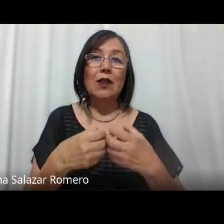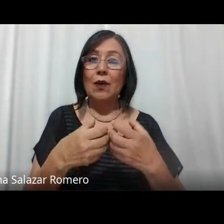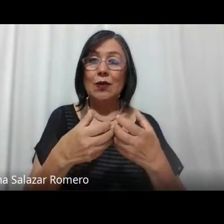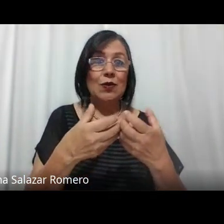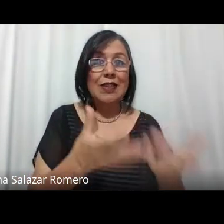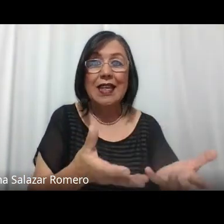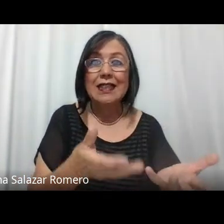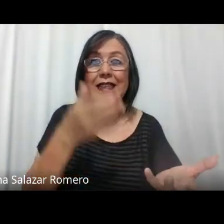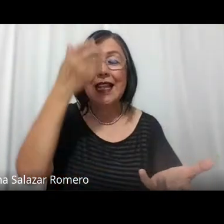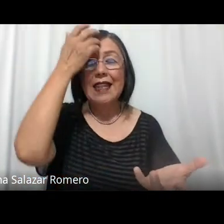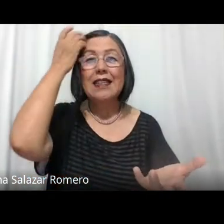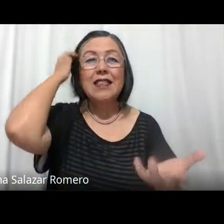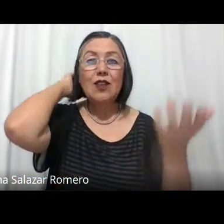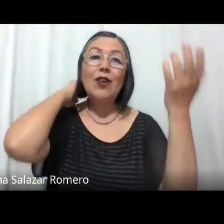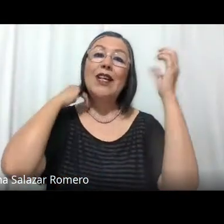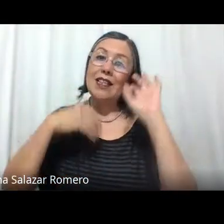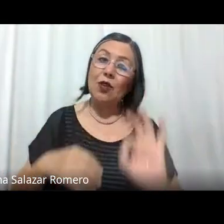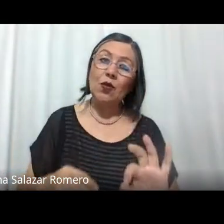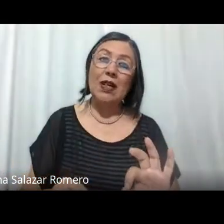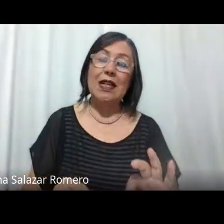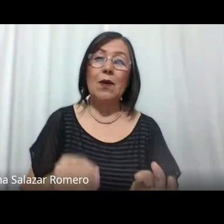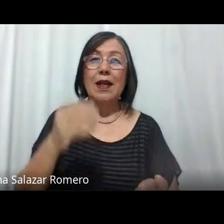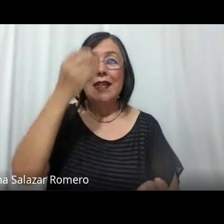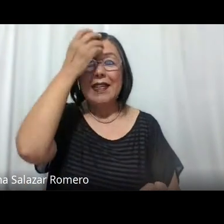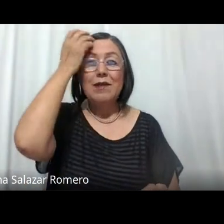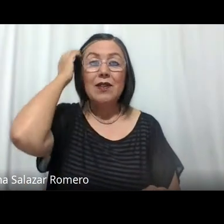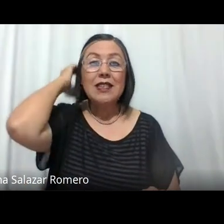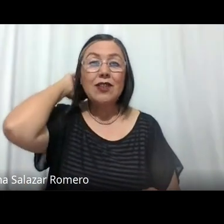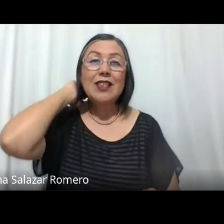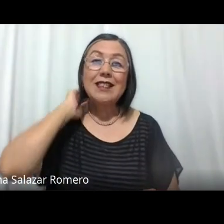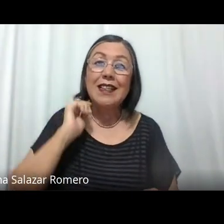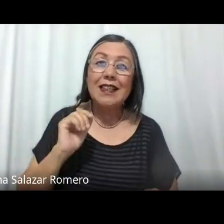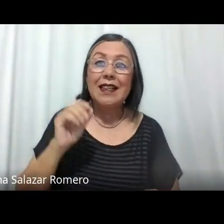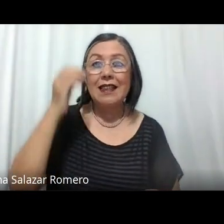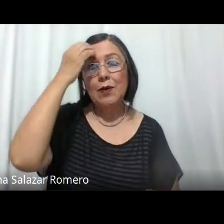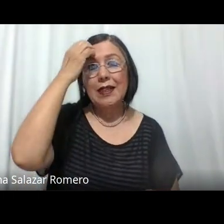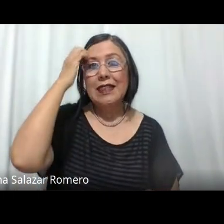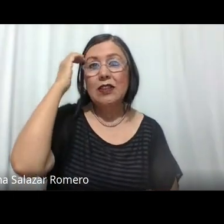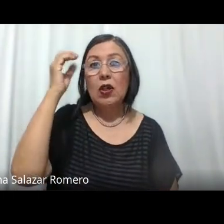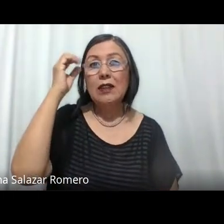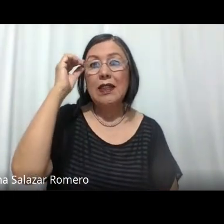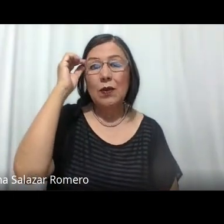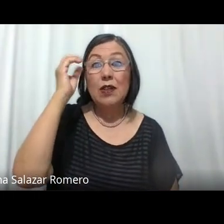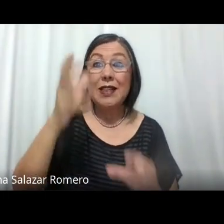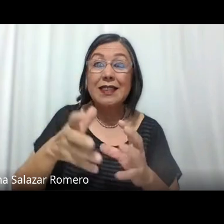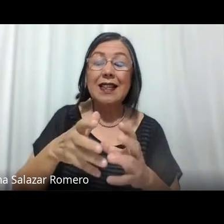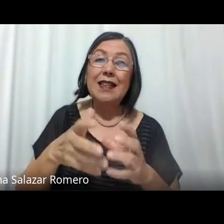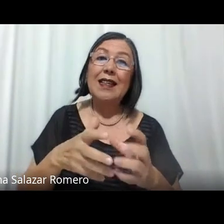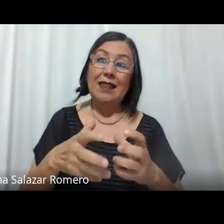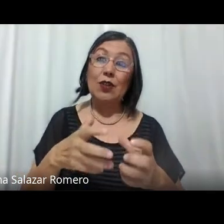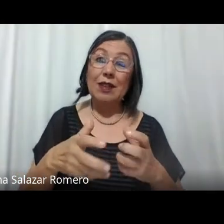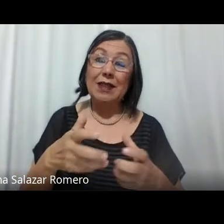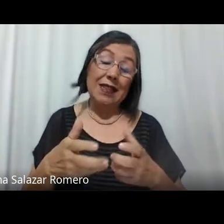lenguaje, no son señas aisladas, sino es toda una lengua. Y en 1960, William Stock, un